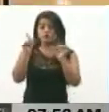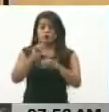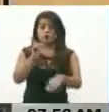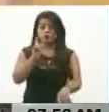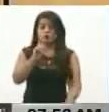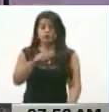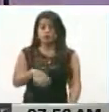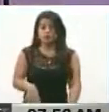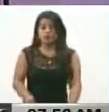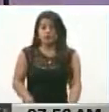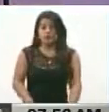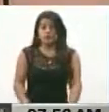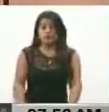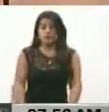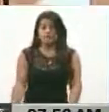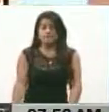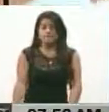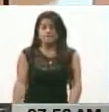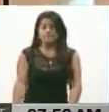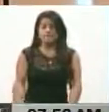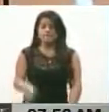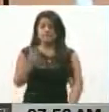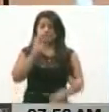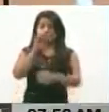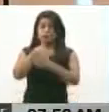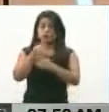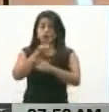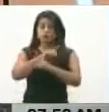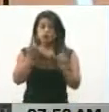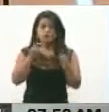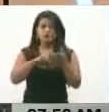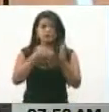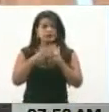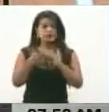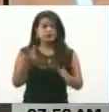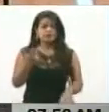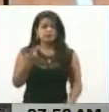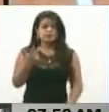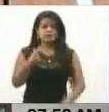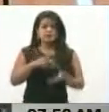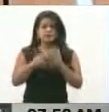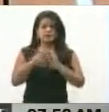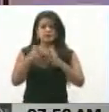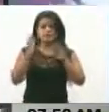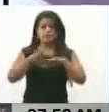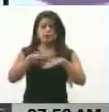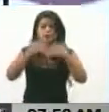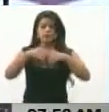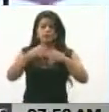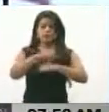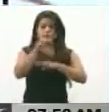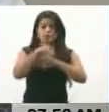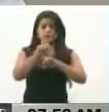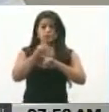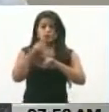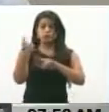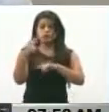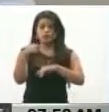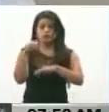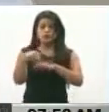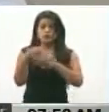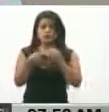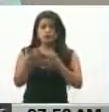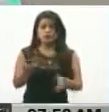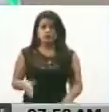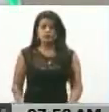daño le hacen al país. Esa no inclusión se debe a que no son, digamos, plantas televisivas nacionales, únicamente están las nacionales. Vamos a